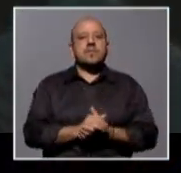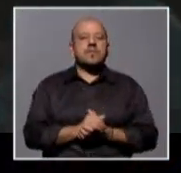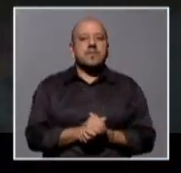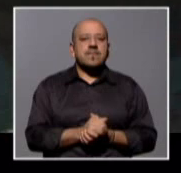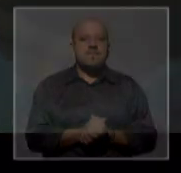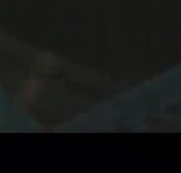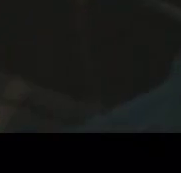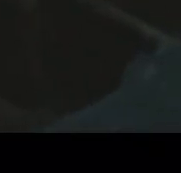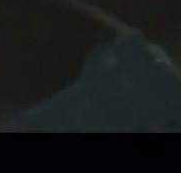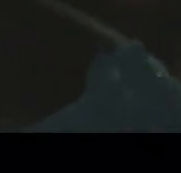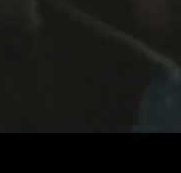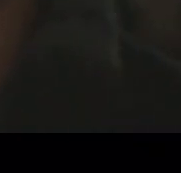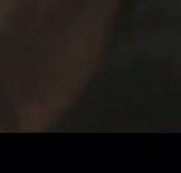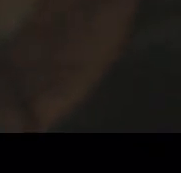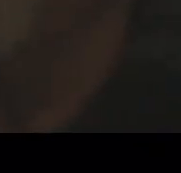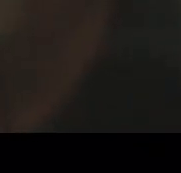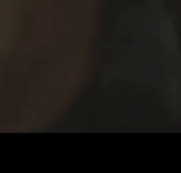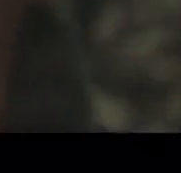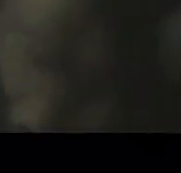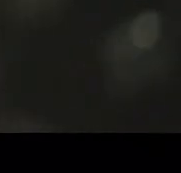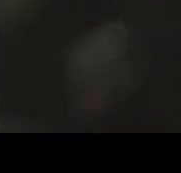Julio, escudero, mazo.